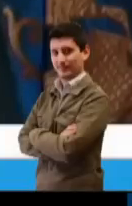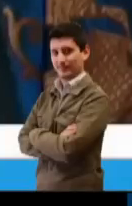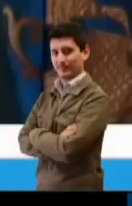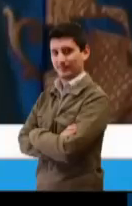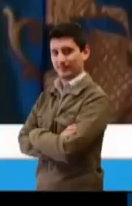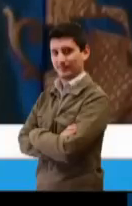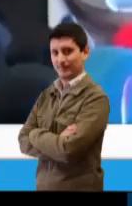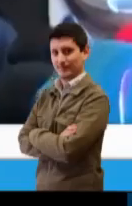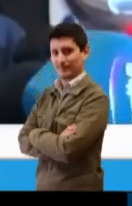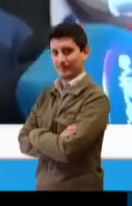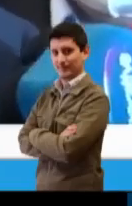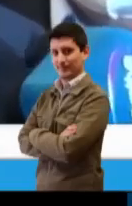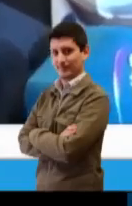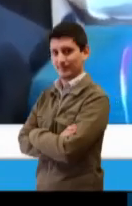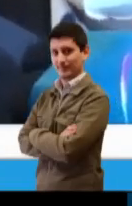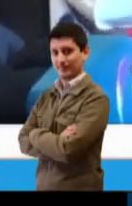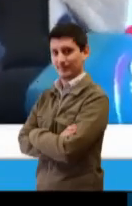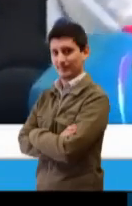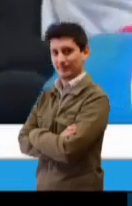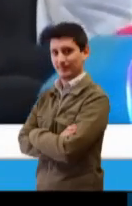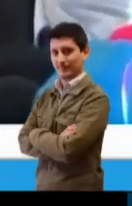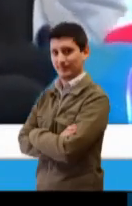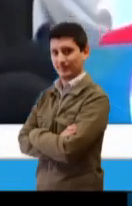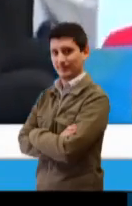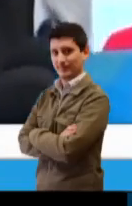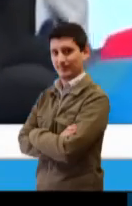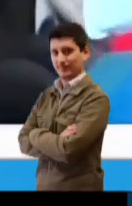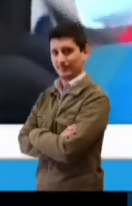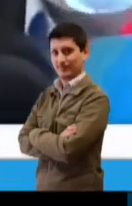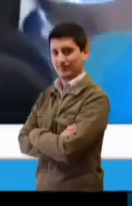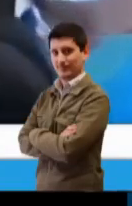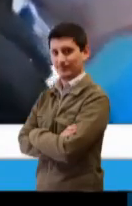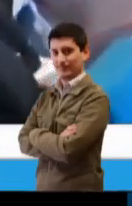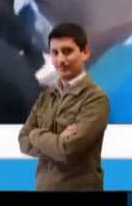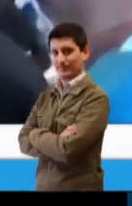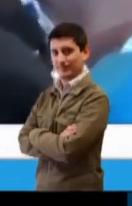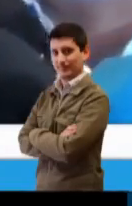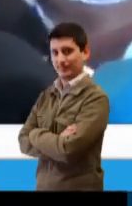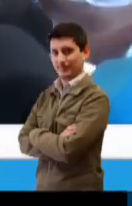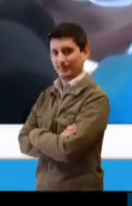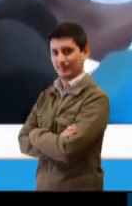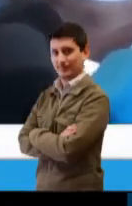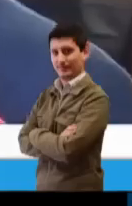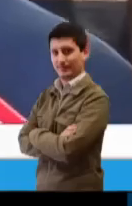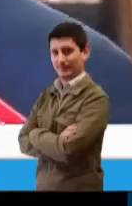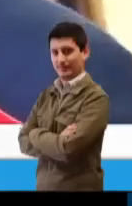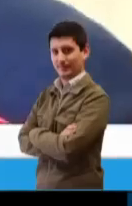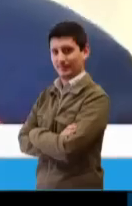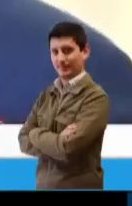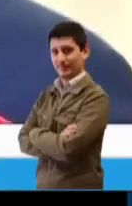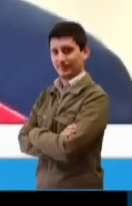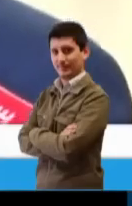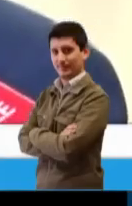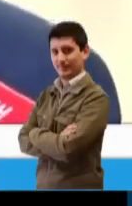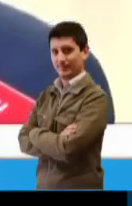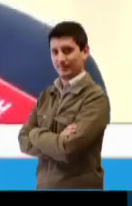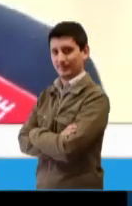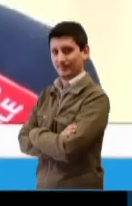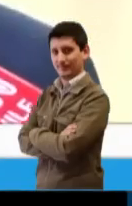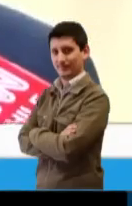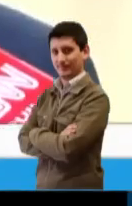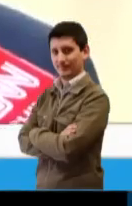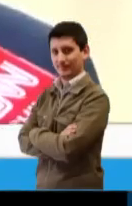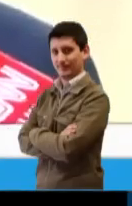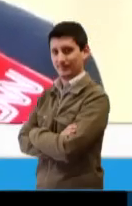instancia todas las incógnitas que sigue dejando la salida de la ahora ex seremi de la cartera en la Región Metropolitana, Patricia Hidalgo. Giorgio Jackson se reunió